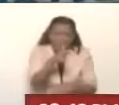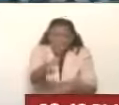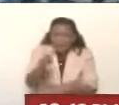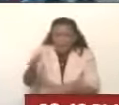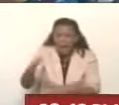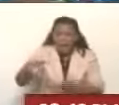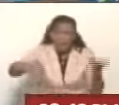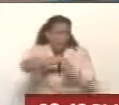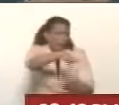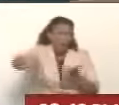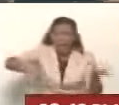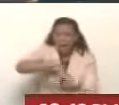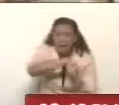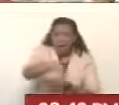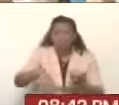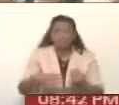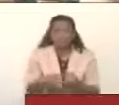conmoción